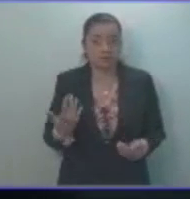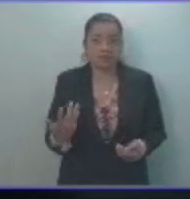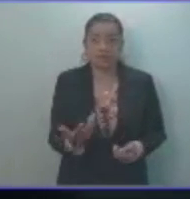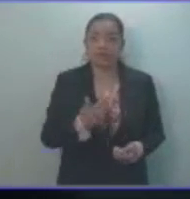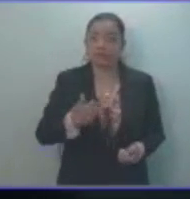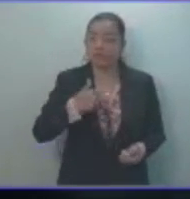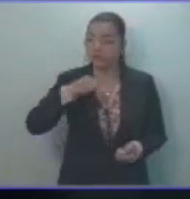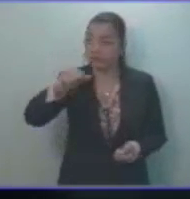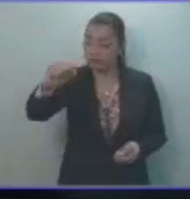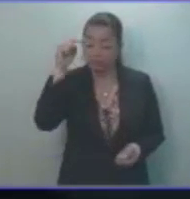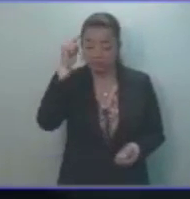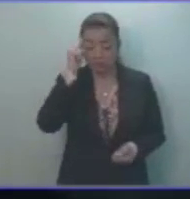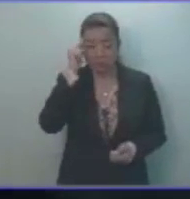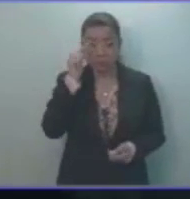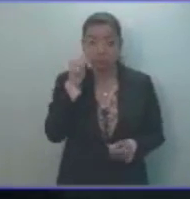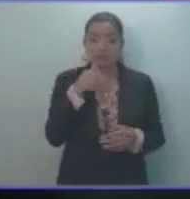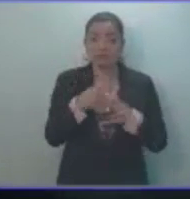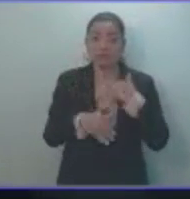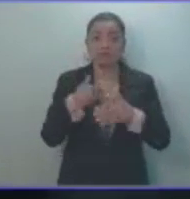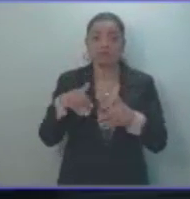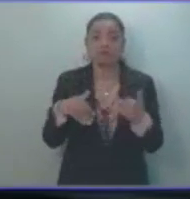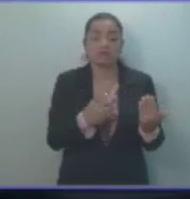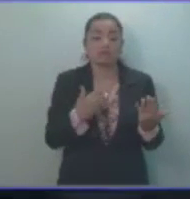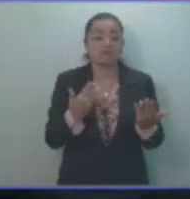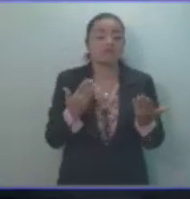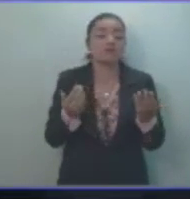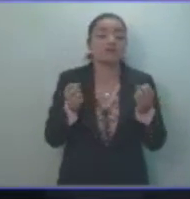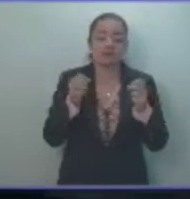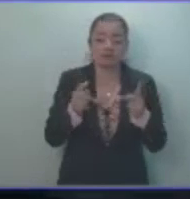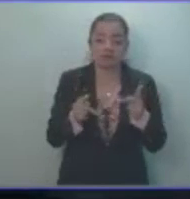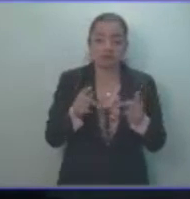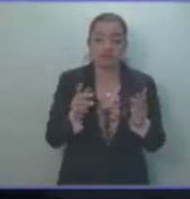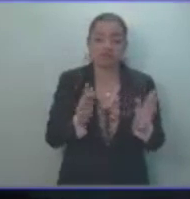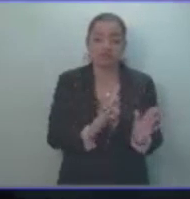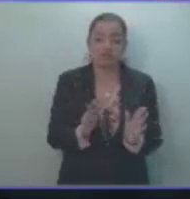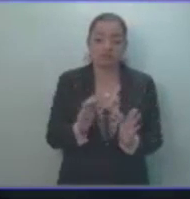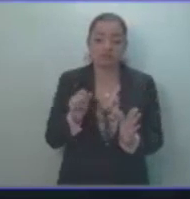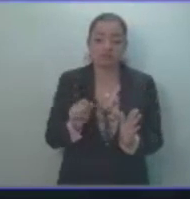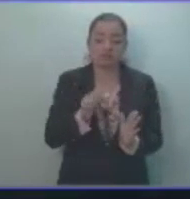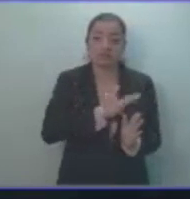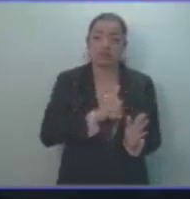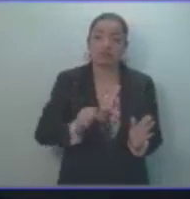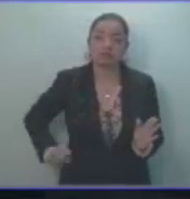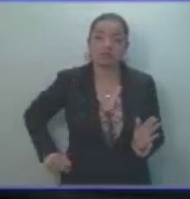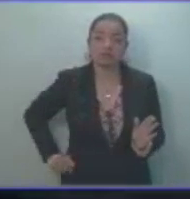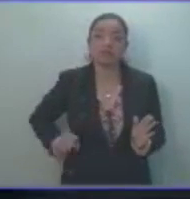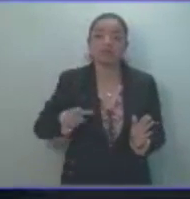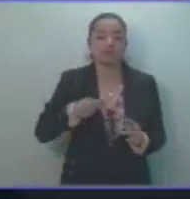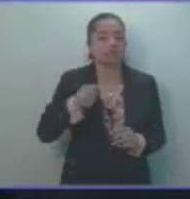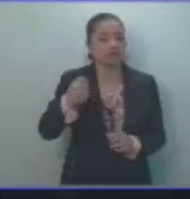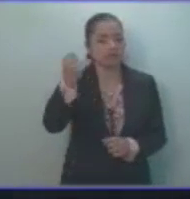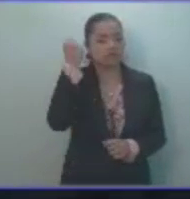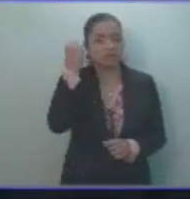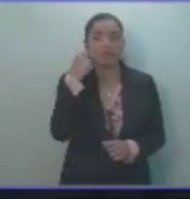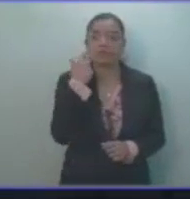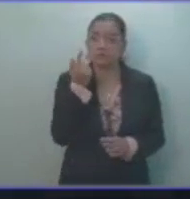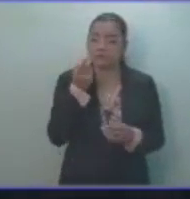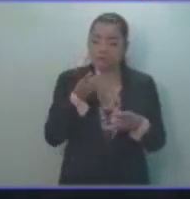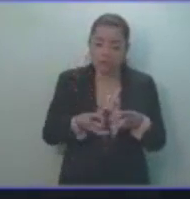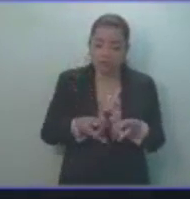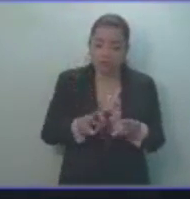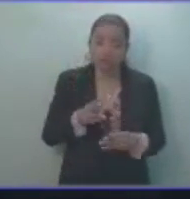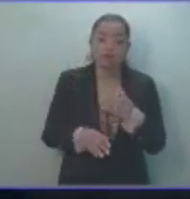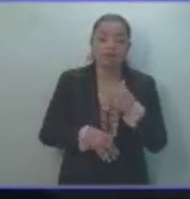considerábamos que la ventana de oportunidad en la cual está El Salvador era importante tener los mecanismos para